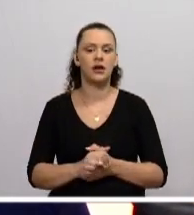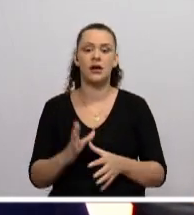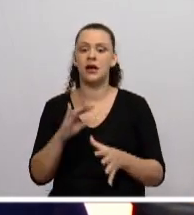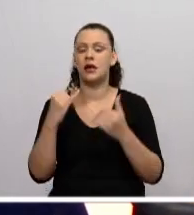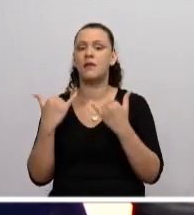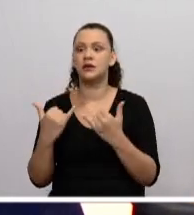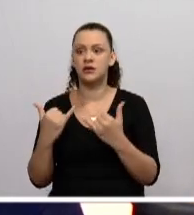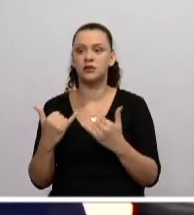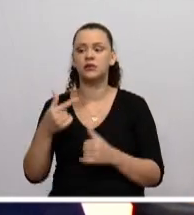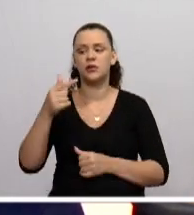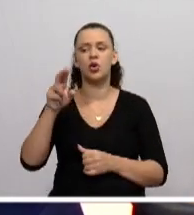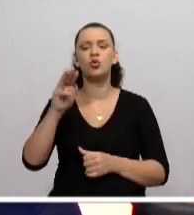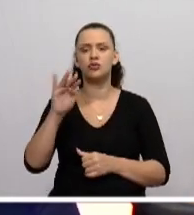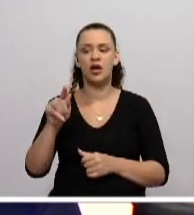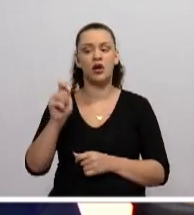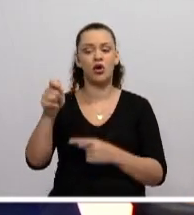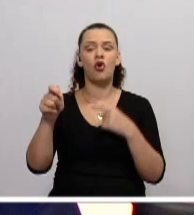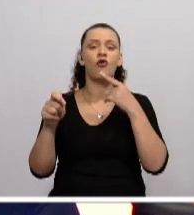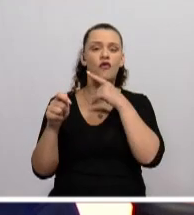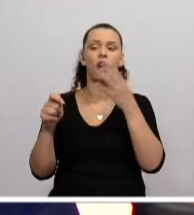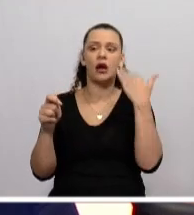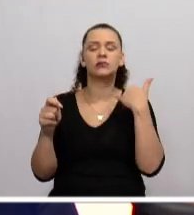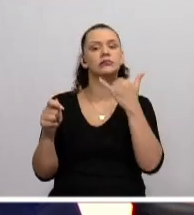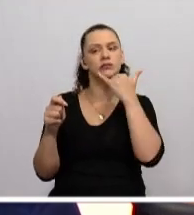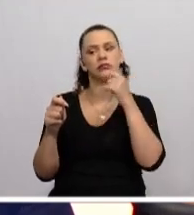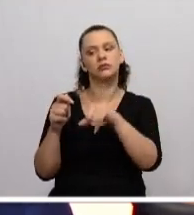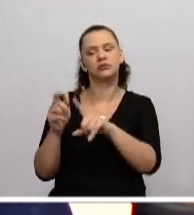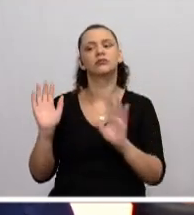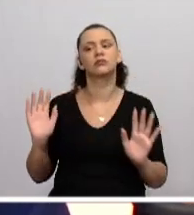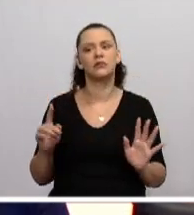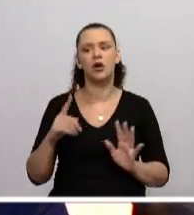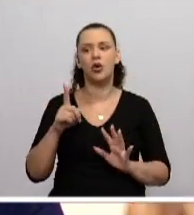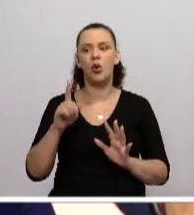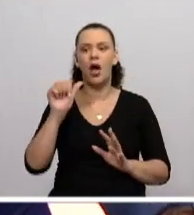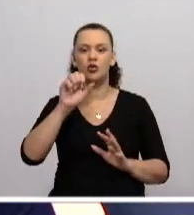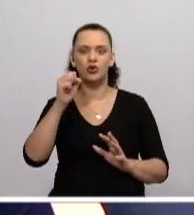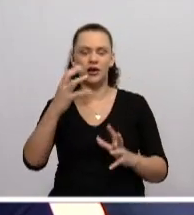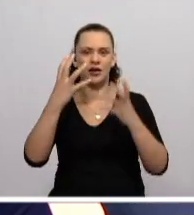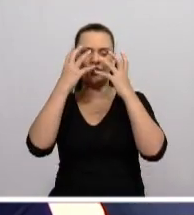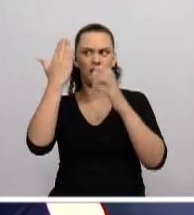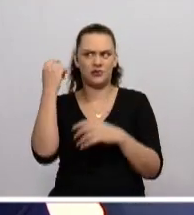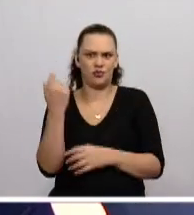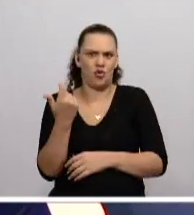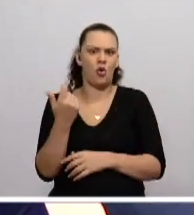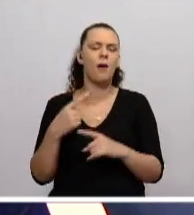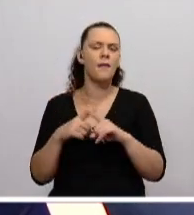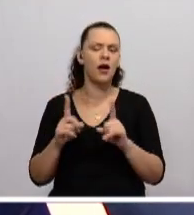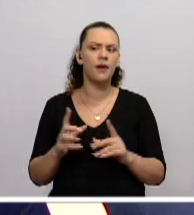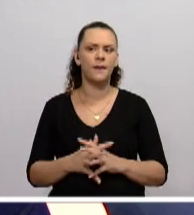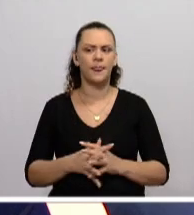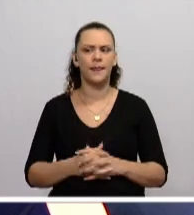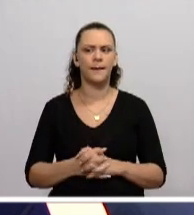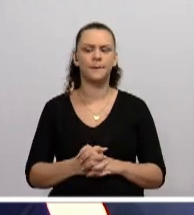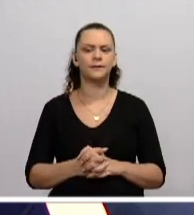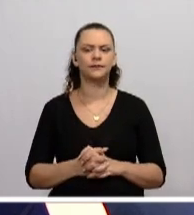presente sí Guzmán esa roja que yo me comí una bronca por decir que para mí eso no era roja Esa esa jugada Suárez eso fue hace poco pero bueno o sea